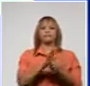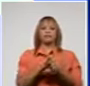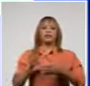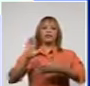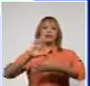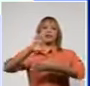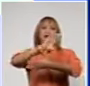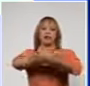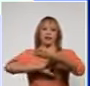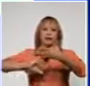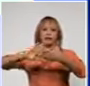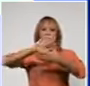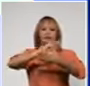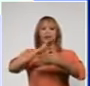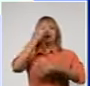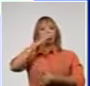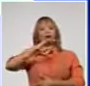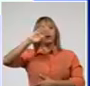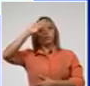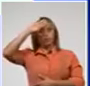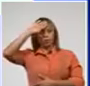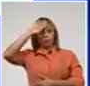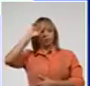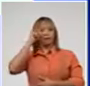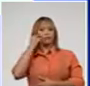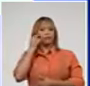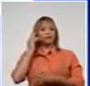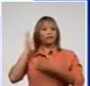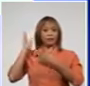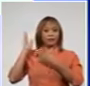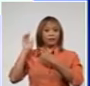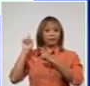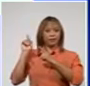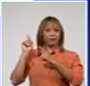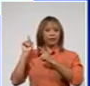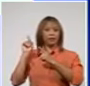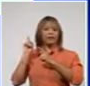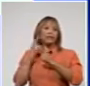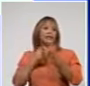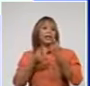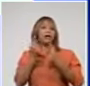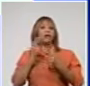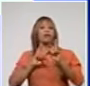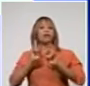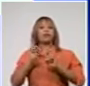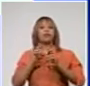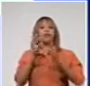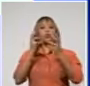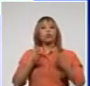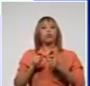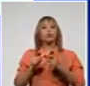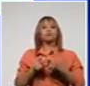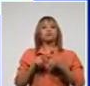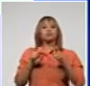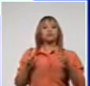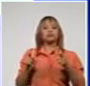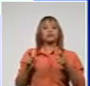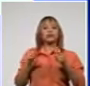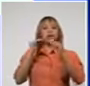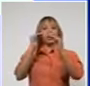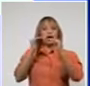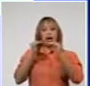Américas. Cuba, como ustedes ven ahí, de acuerdo al número de casos, pues ocupa la